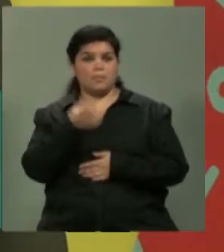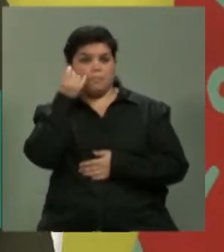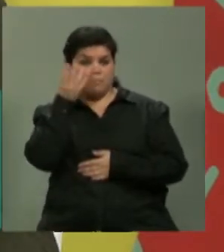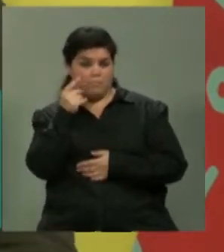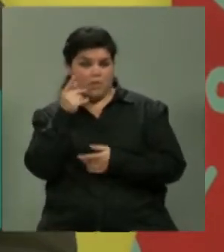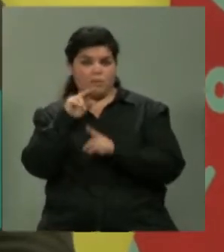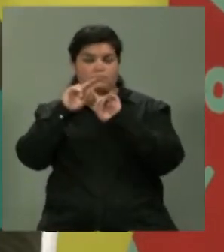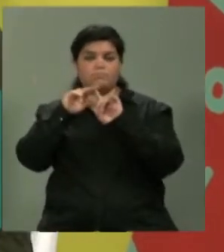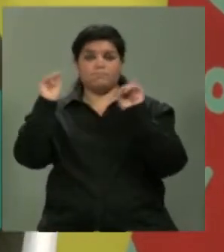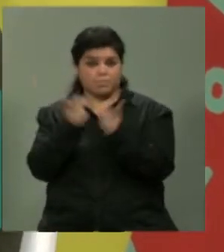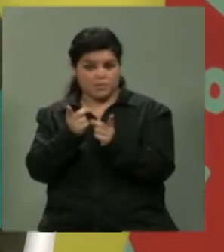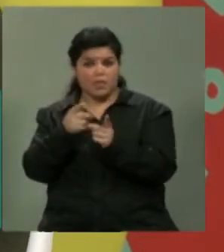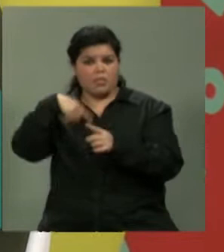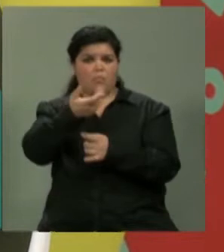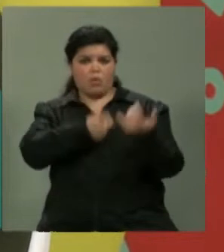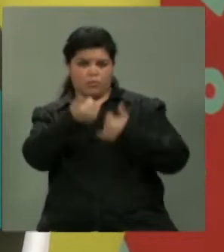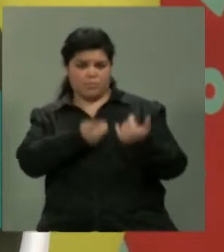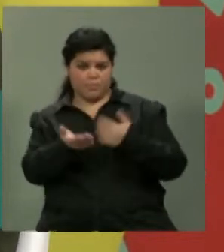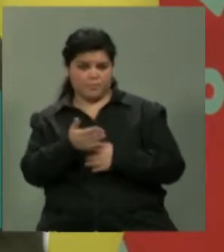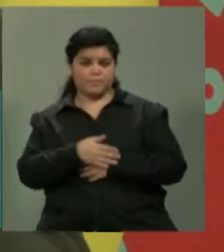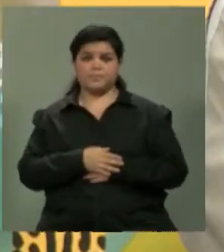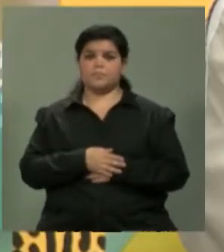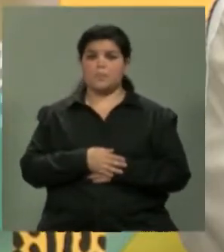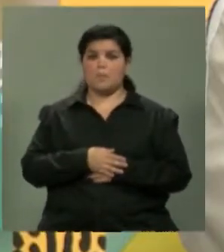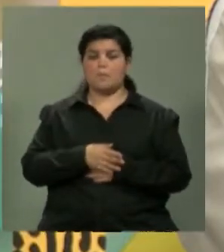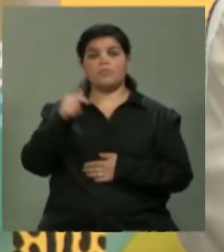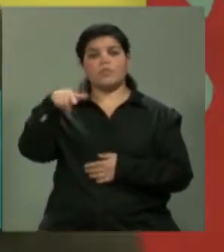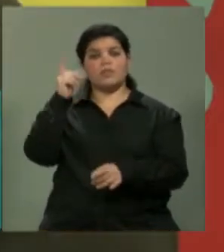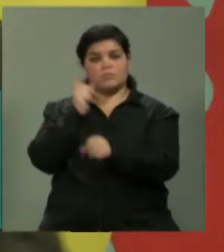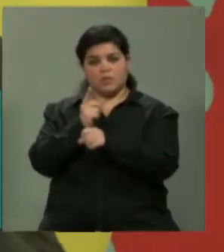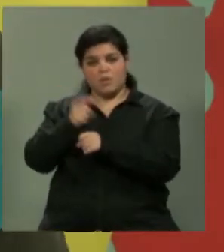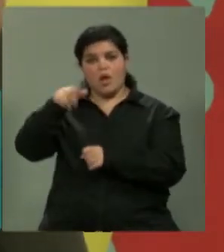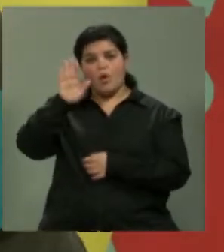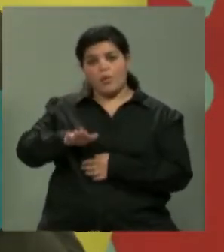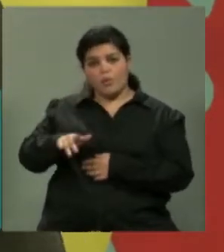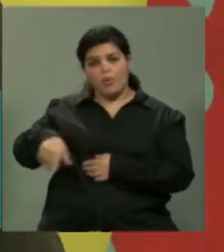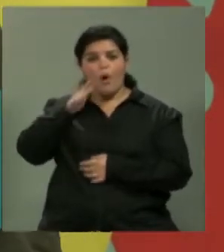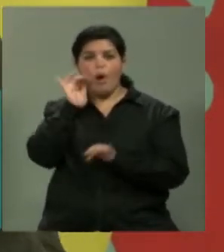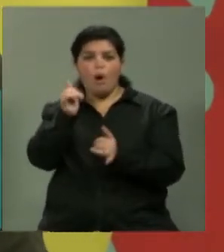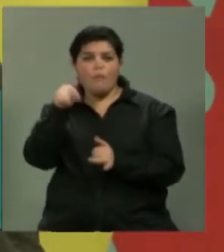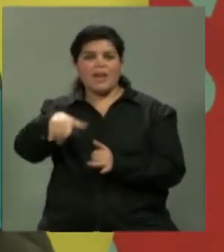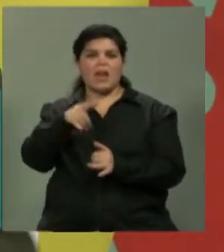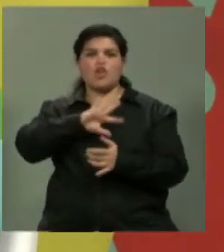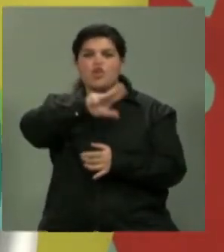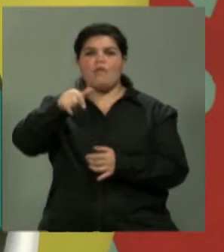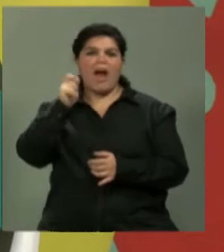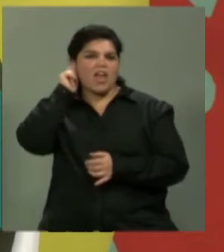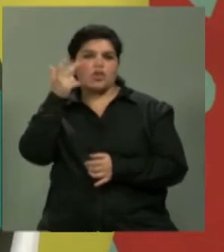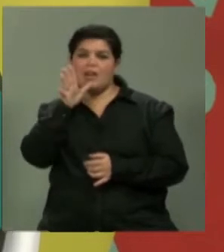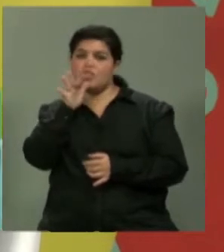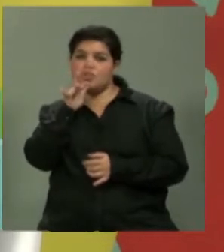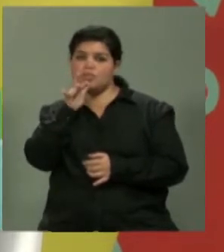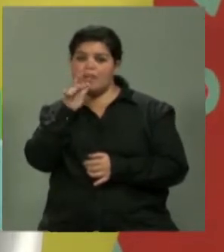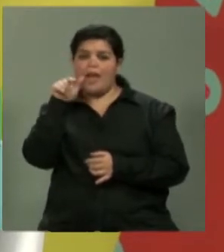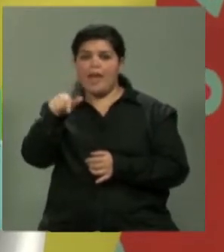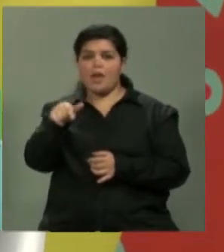terminar de cerrar la idea. No solamente eso, probablemente si hay un pibe que está robando a los 14 años es porque hay una persona que